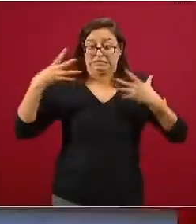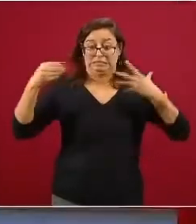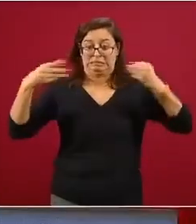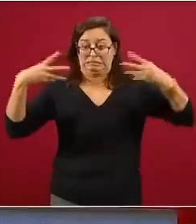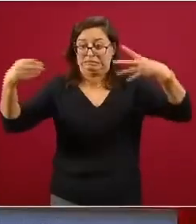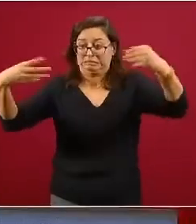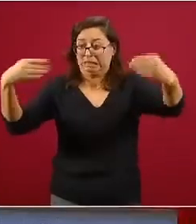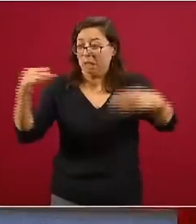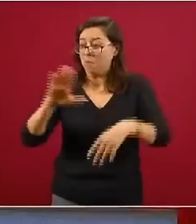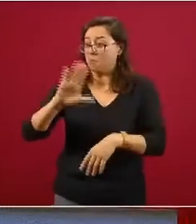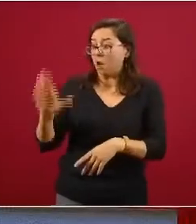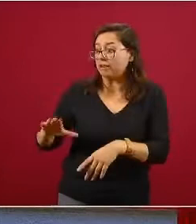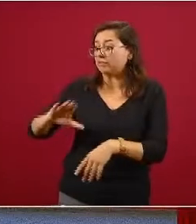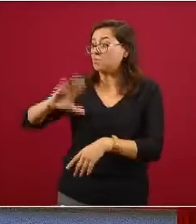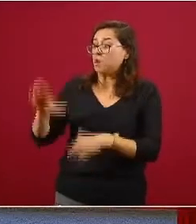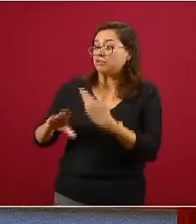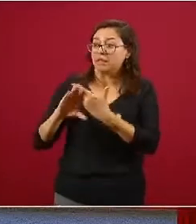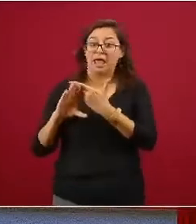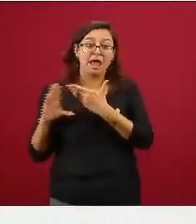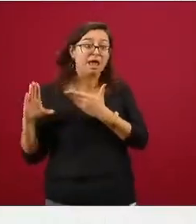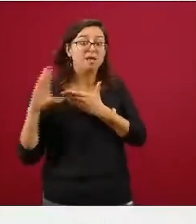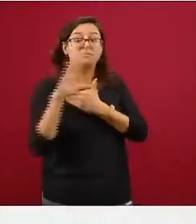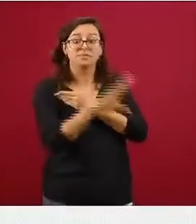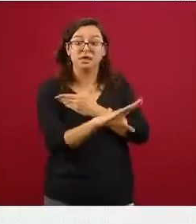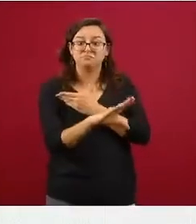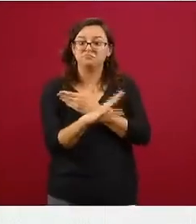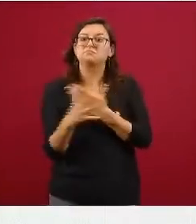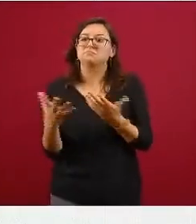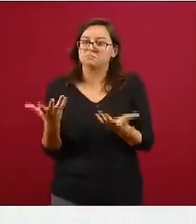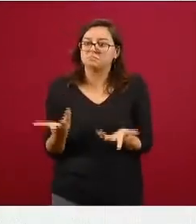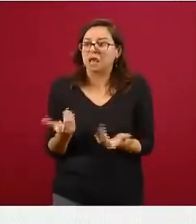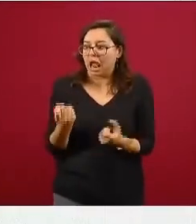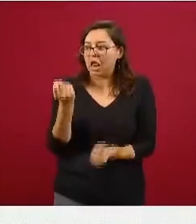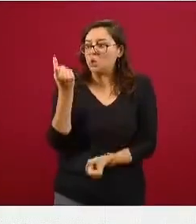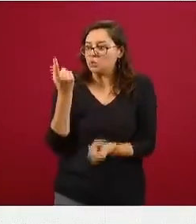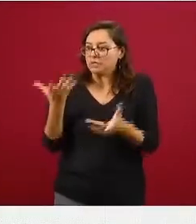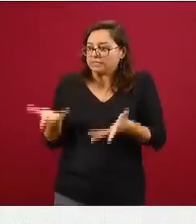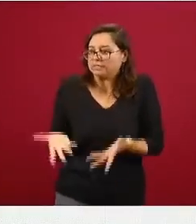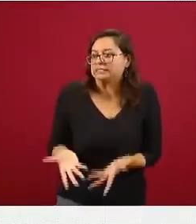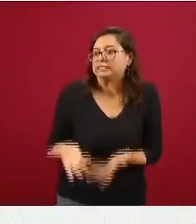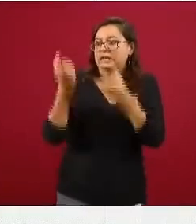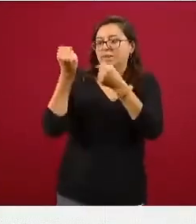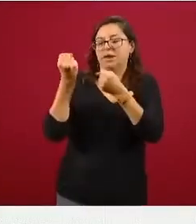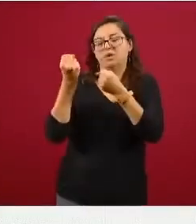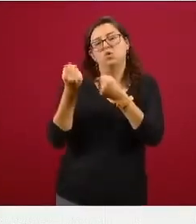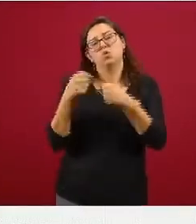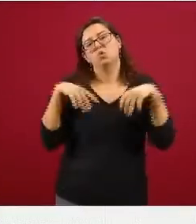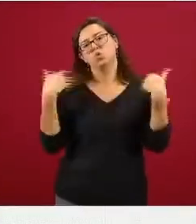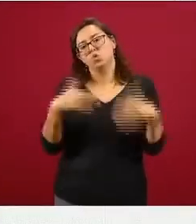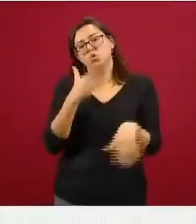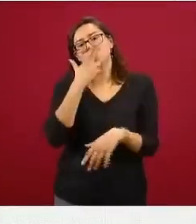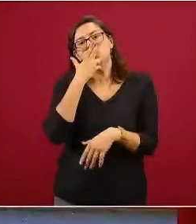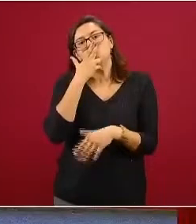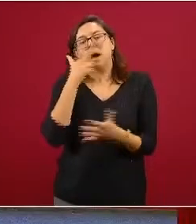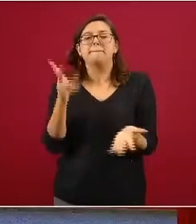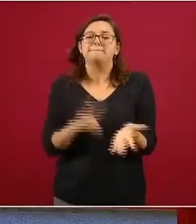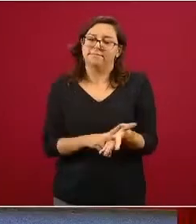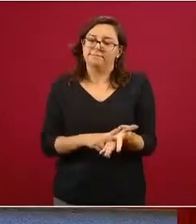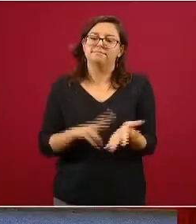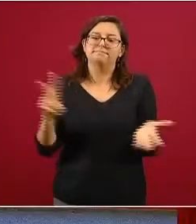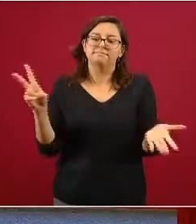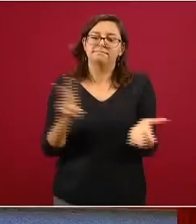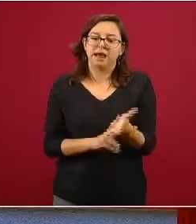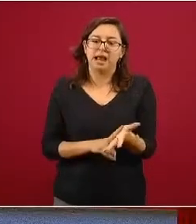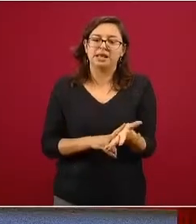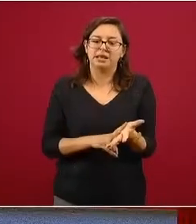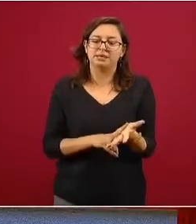muertes evitables es un logro que es muy importante tener presente.